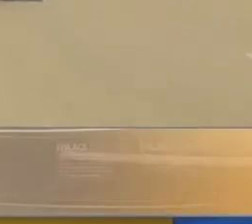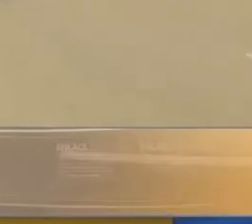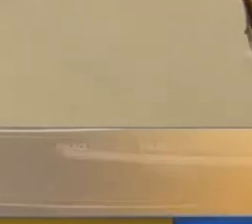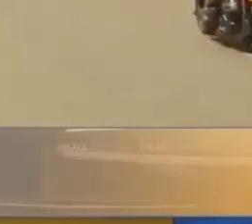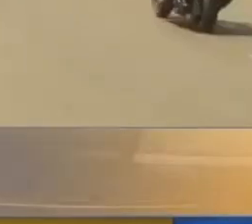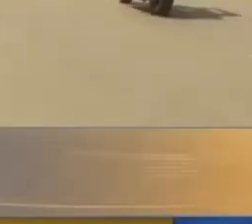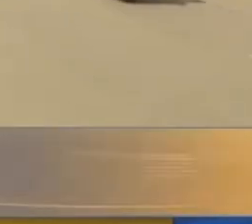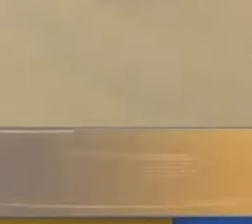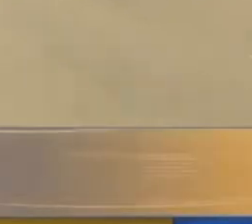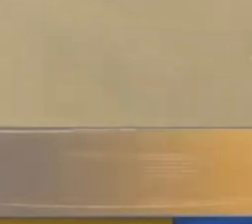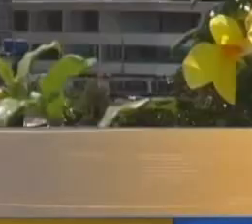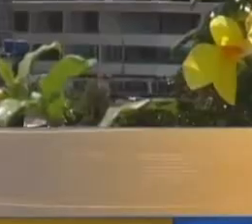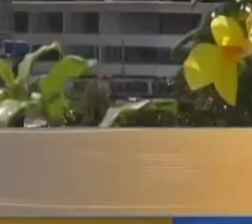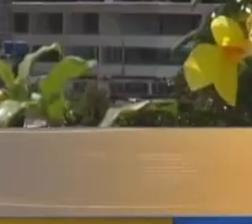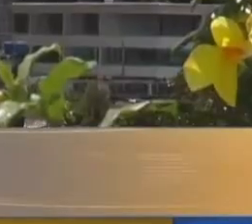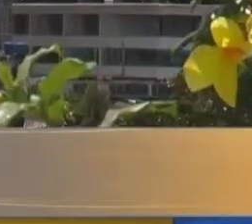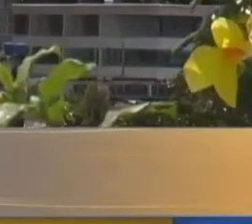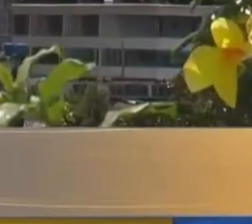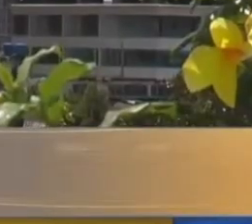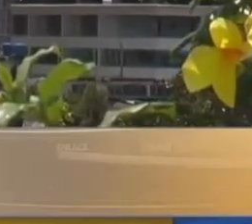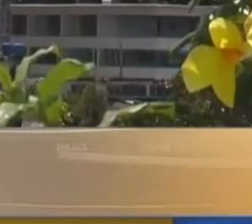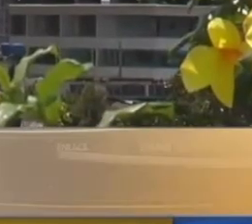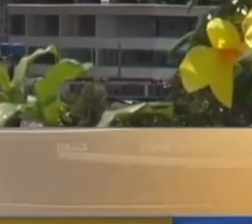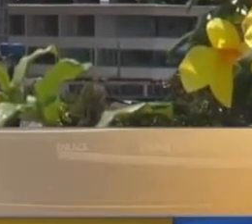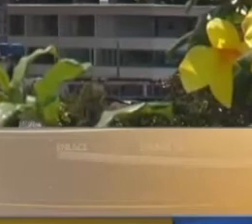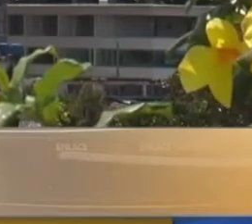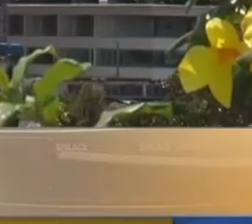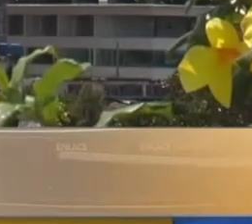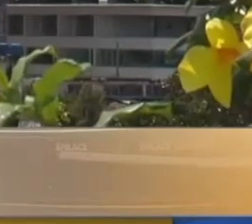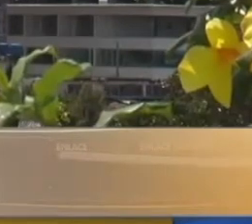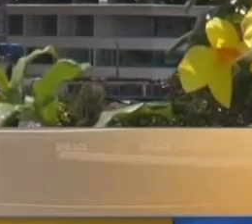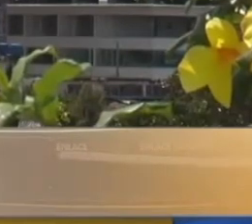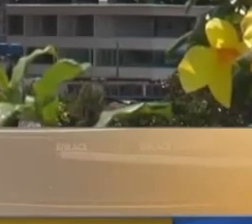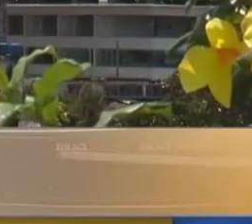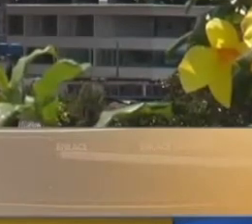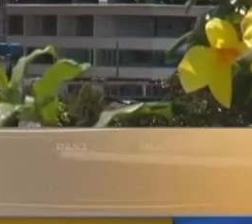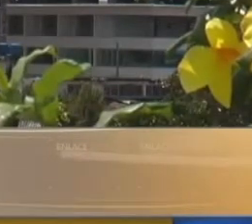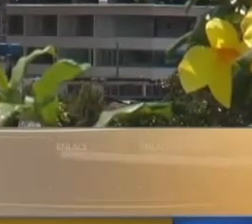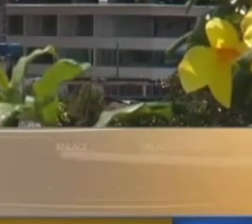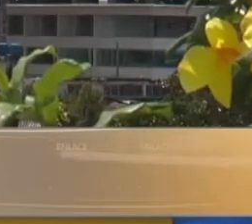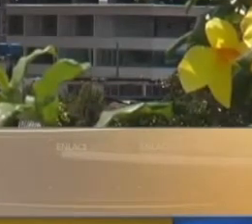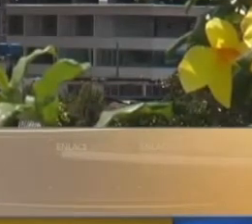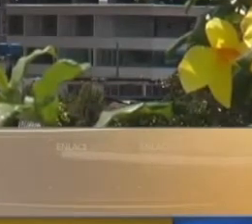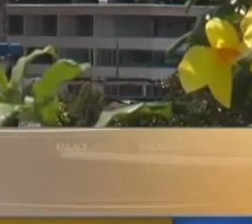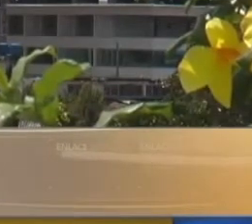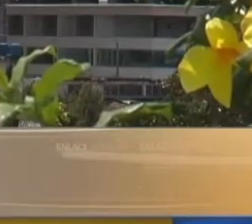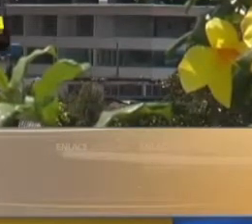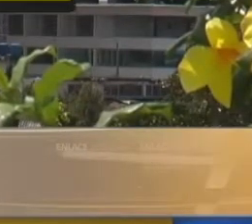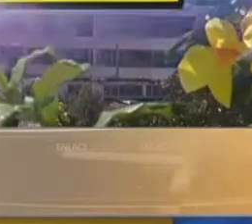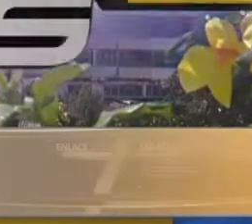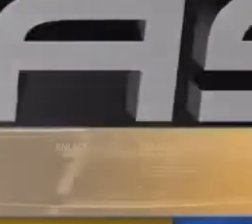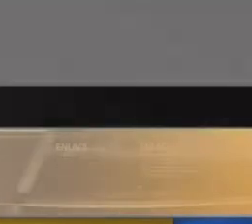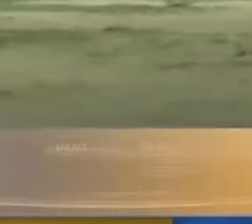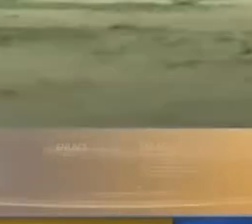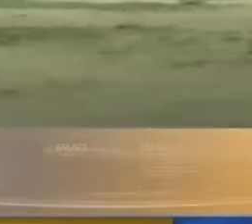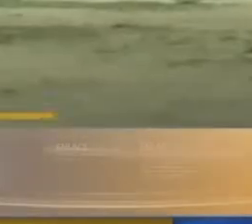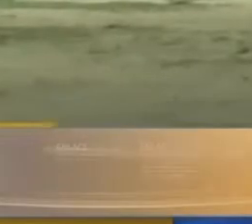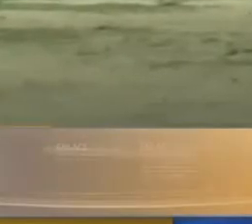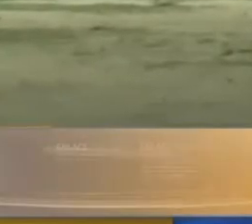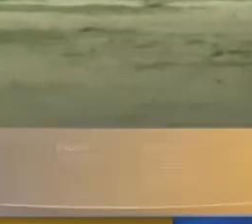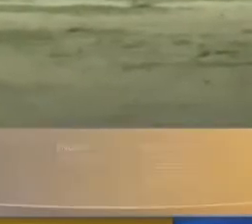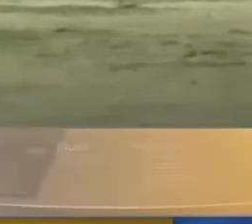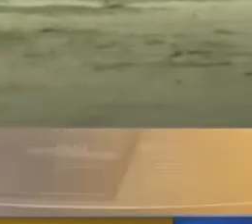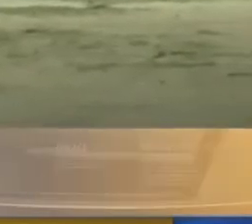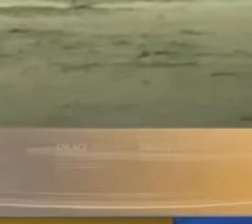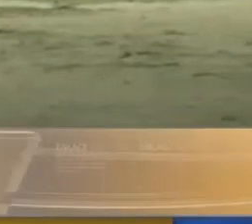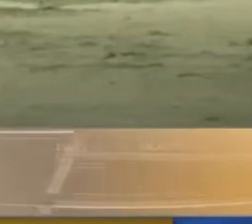para concentrarse en una gran marcha de aceptación al proceso de paz. Por lo menos 1000 personas partirán desde Barranca Bermeja hasta norte de Santander. En